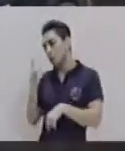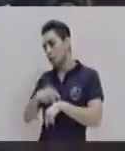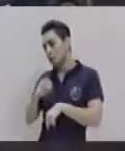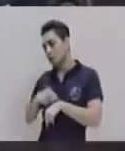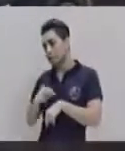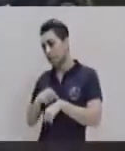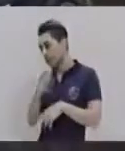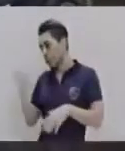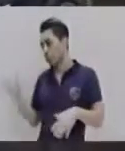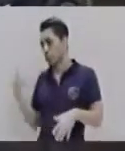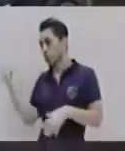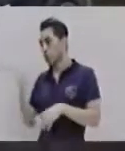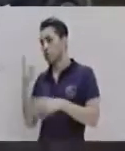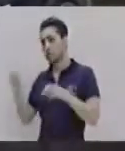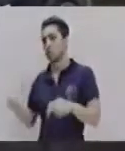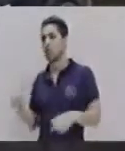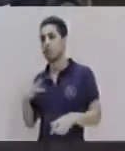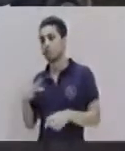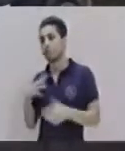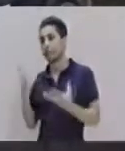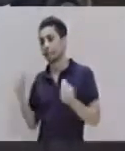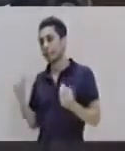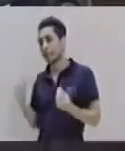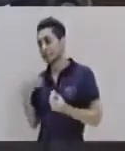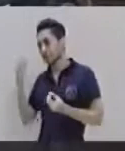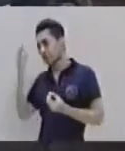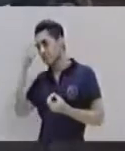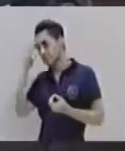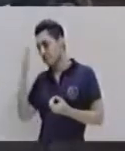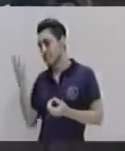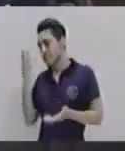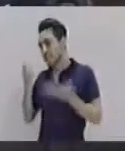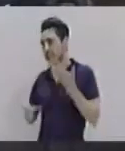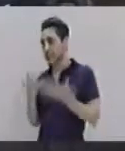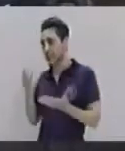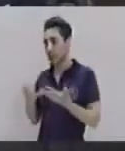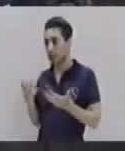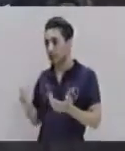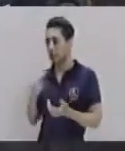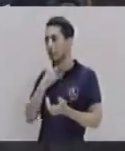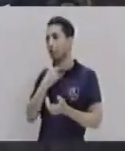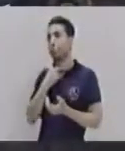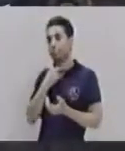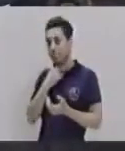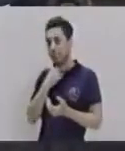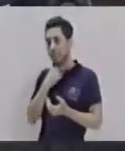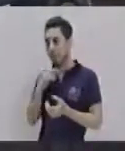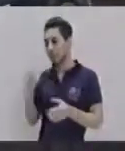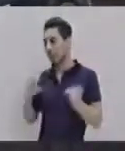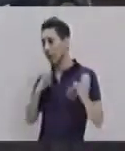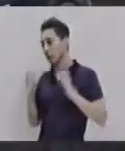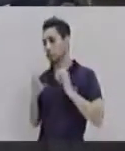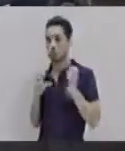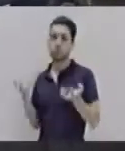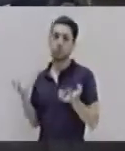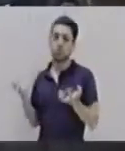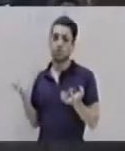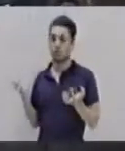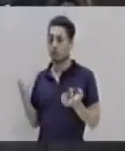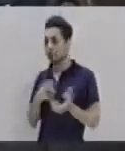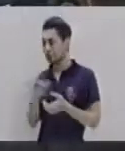tenemos ese miedo, como usted dice, ¿verdad? Donde sabe uno que posiblemente está en riesgo emocionalmente